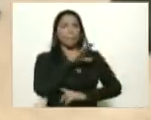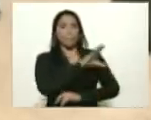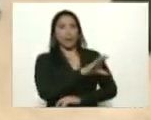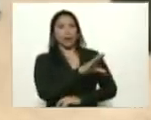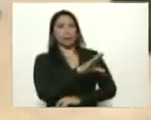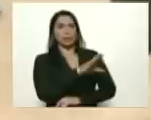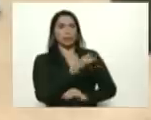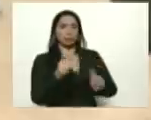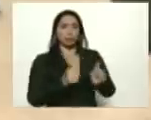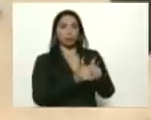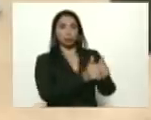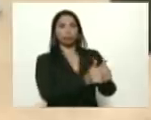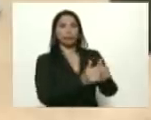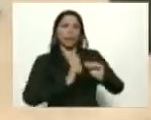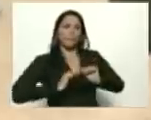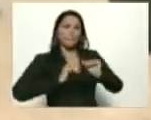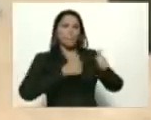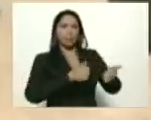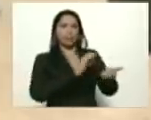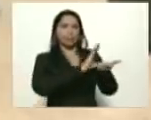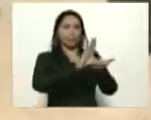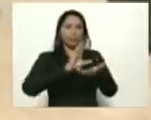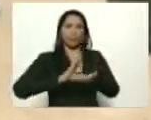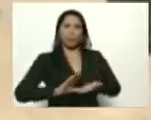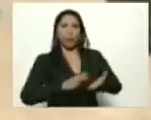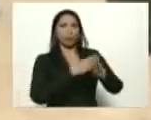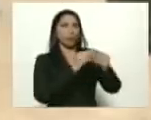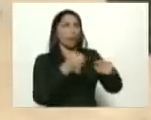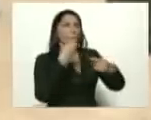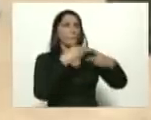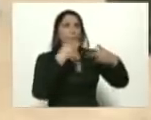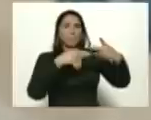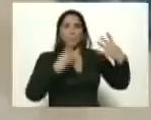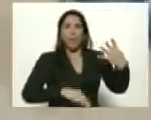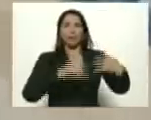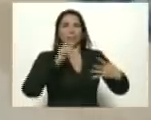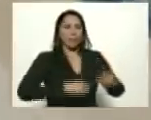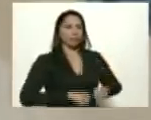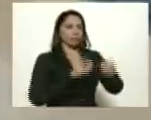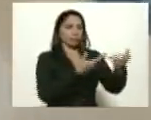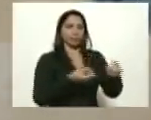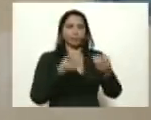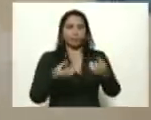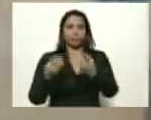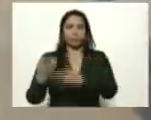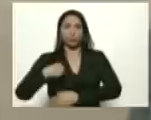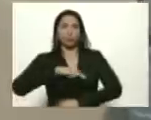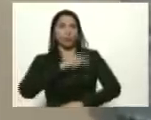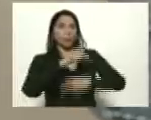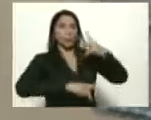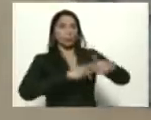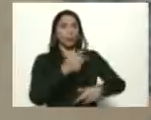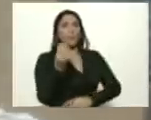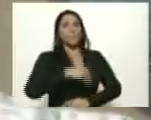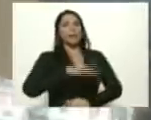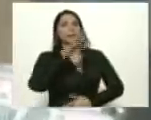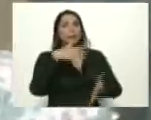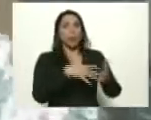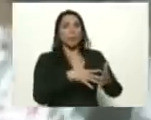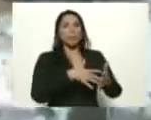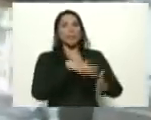el inicio de la entrega de todos los insumos, muy importante para nuestros productores, más de